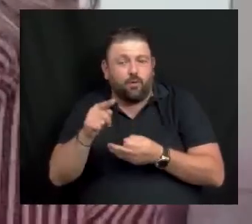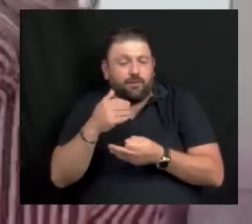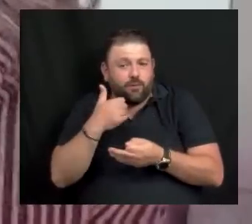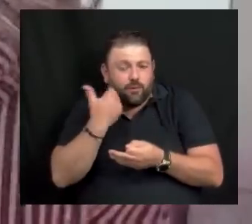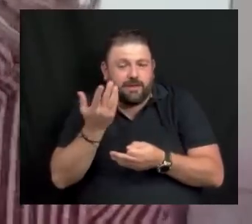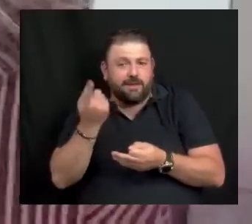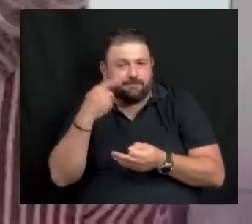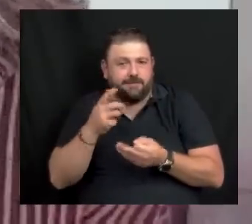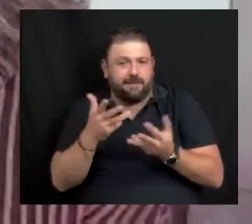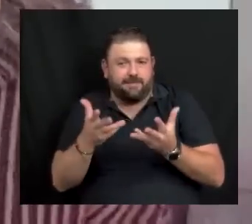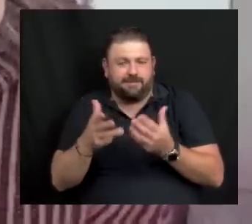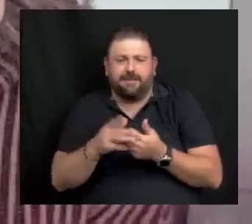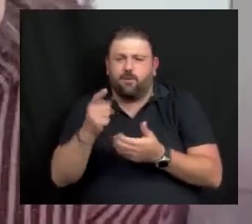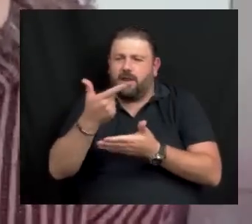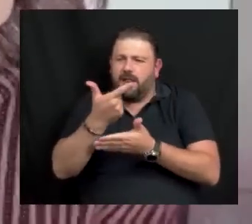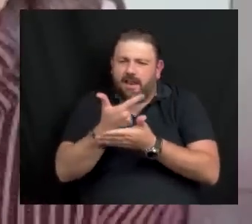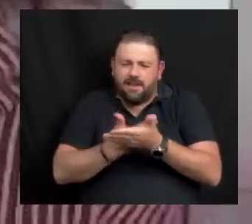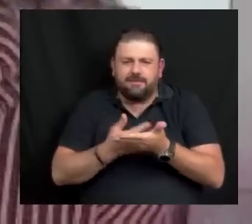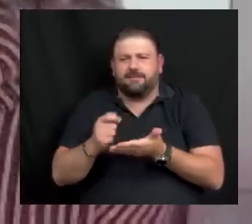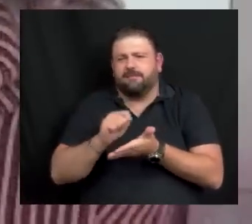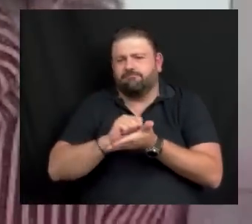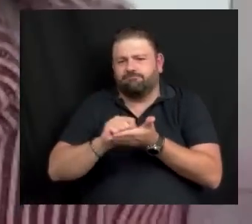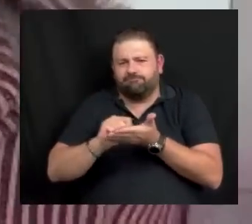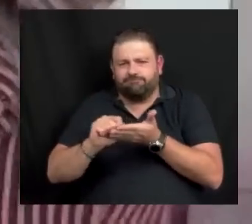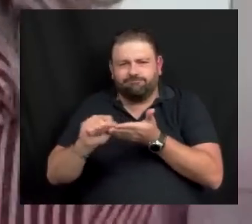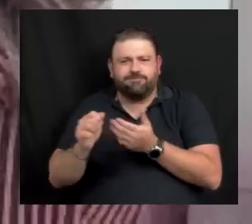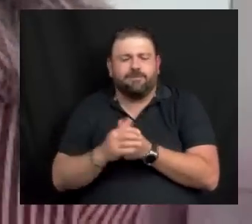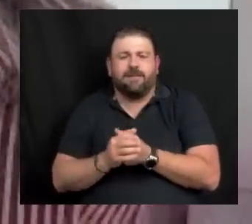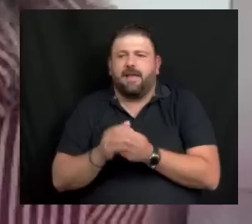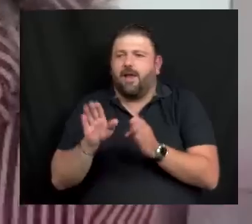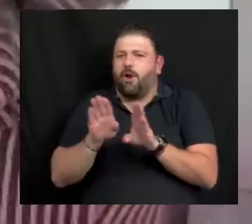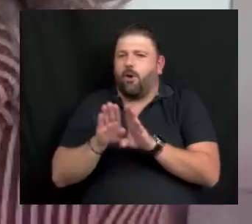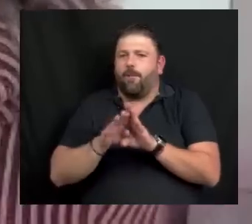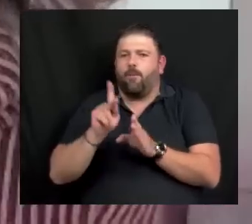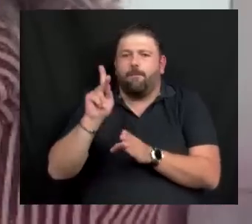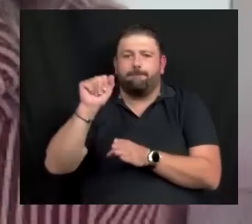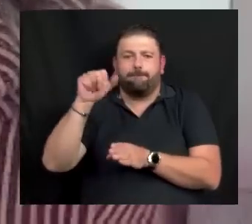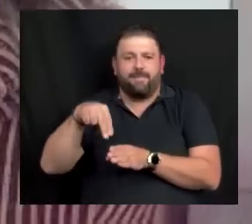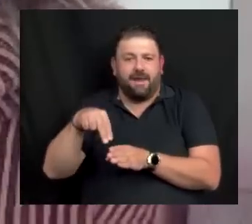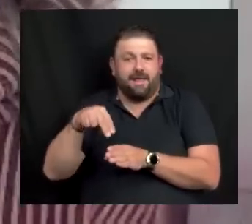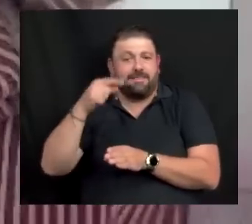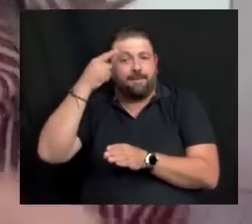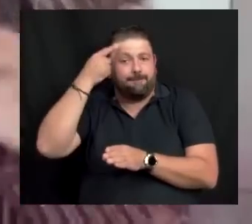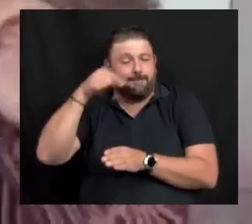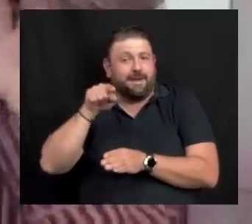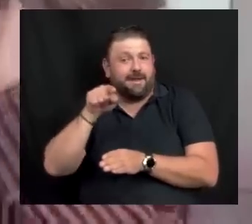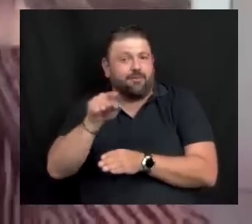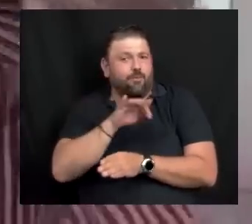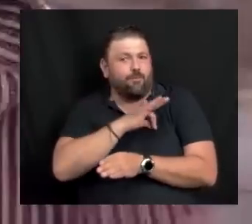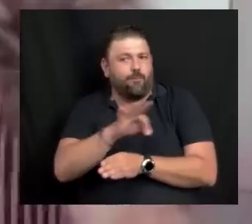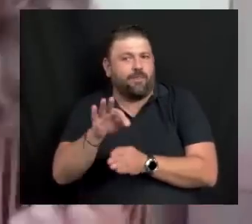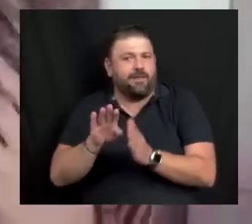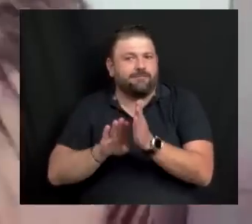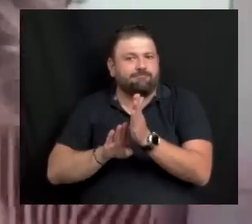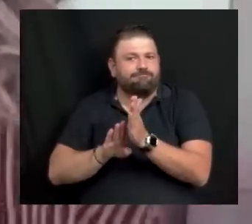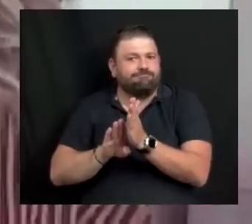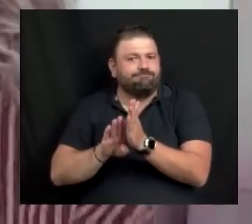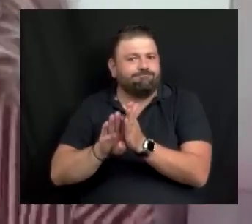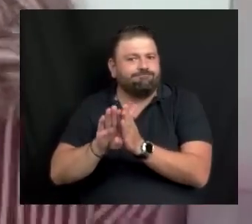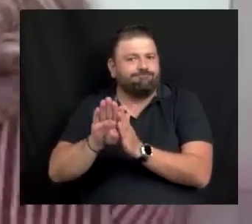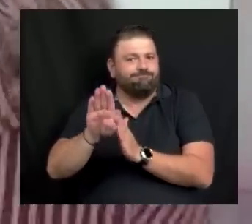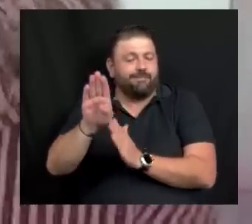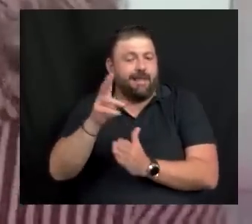Pero una lista de cosas que nos genera una planeación para crecer nos va a ayudar a quitar esos pendientes